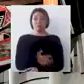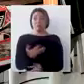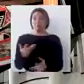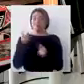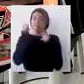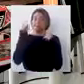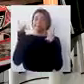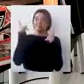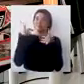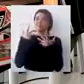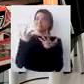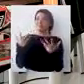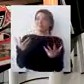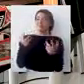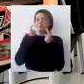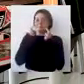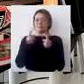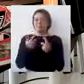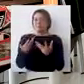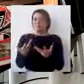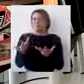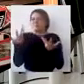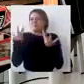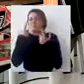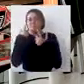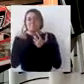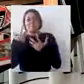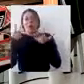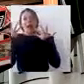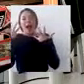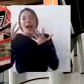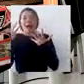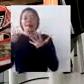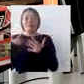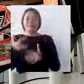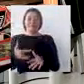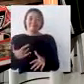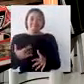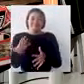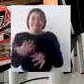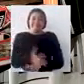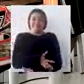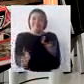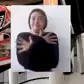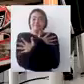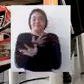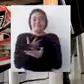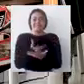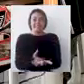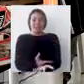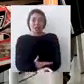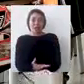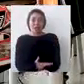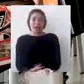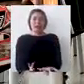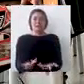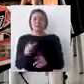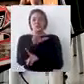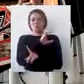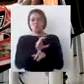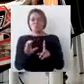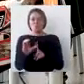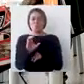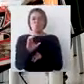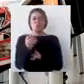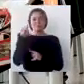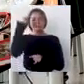como Grotowski, es como Stalinowski y la creación del personaje. Mira, me preguntan raza, género, especial físico,